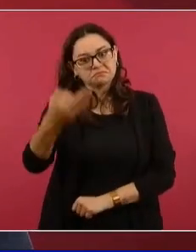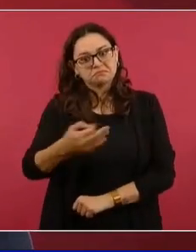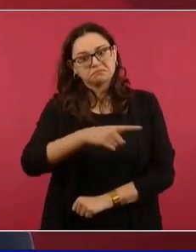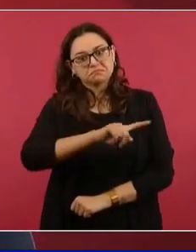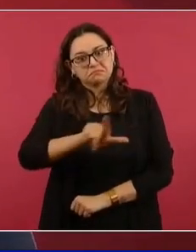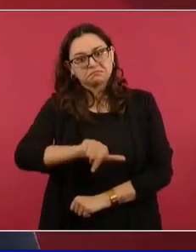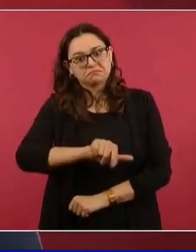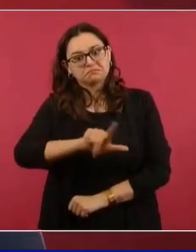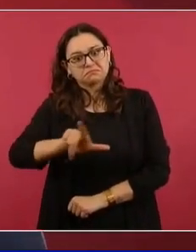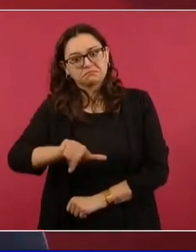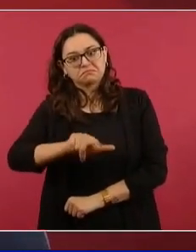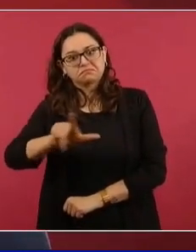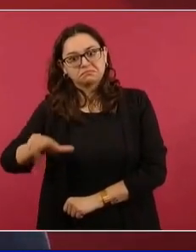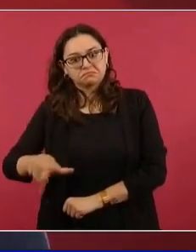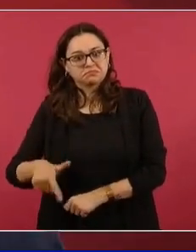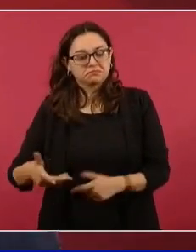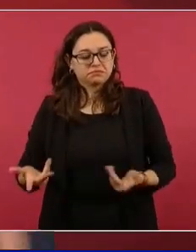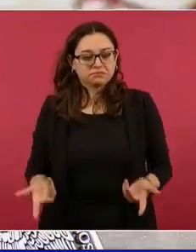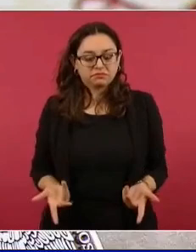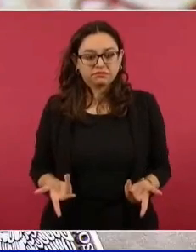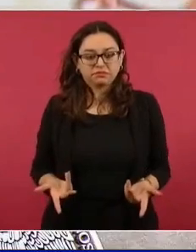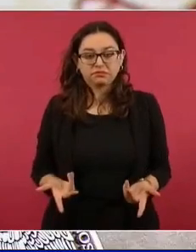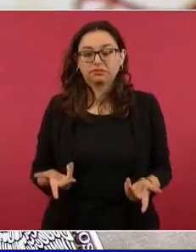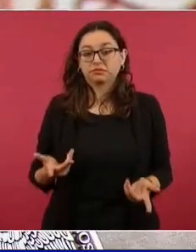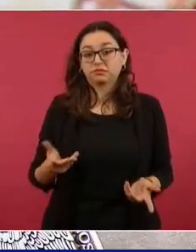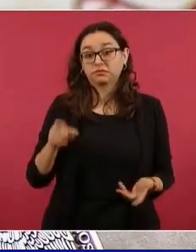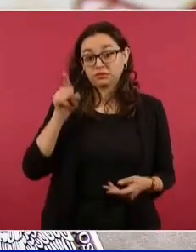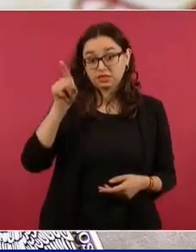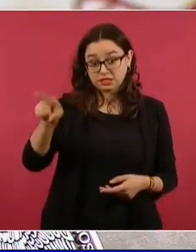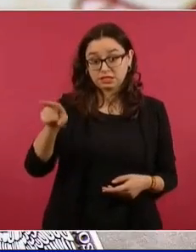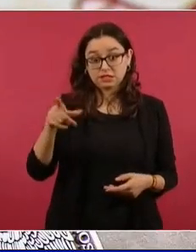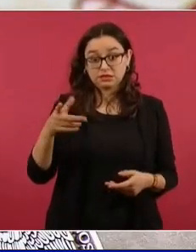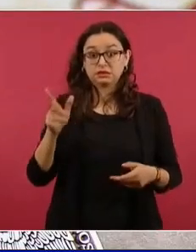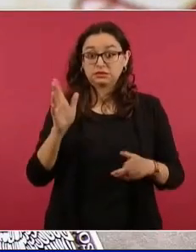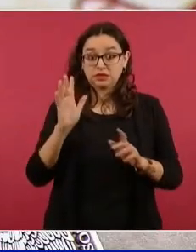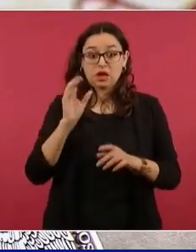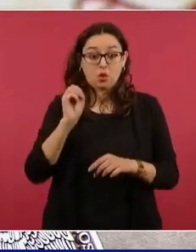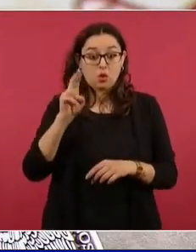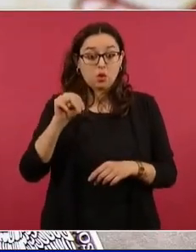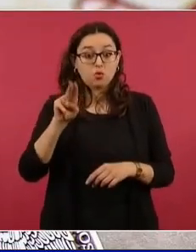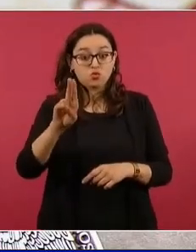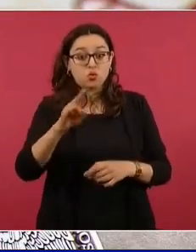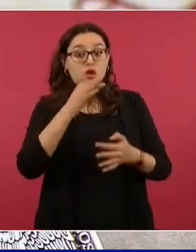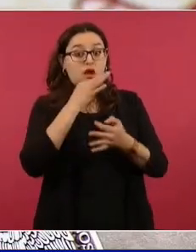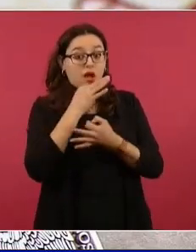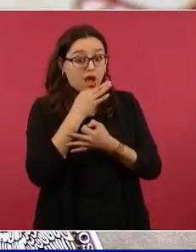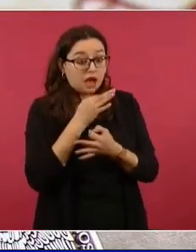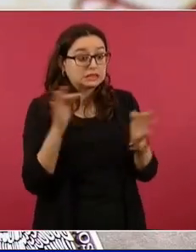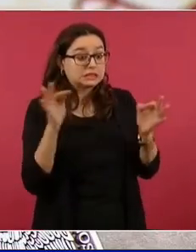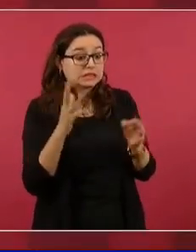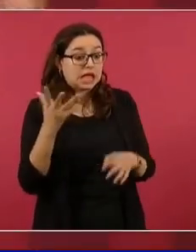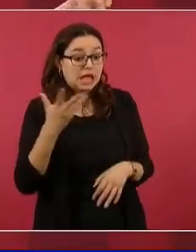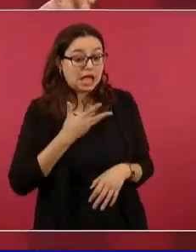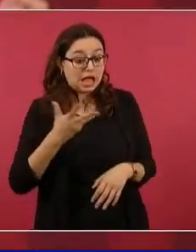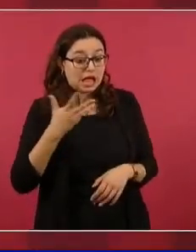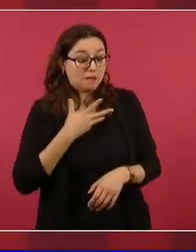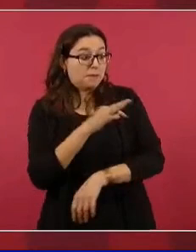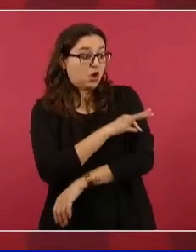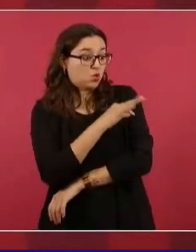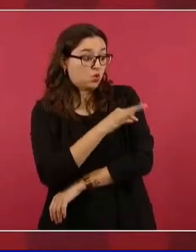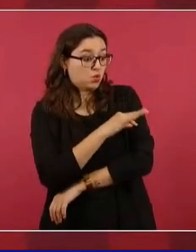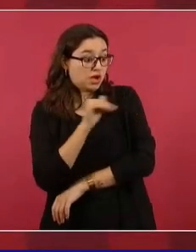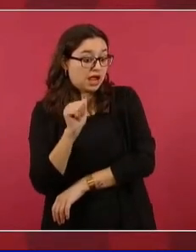las ofertas de entrega, no solo para México, sino se abrió la oferta de entrega de vacunas Astra, nosotros ya